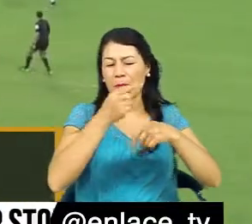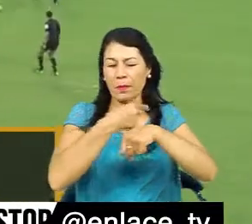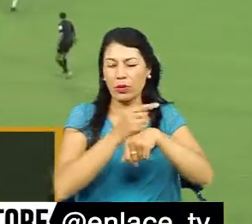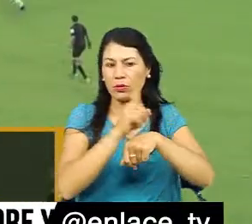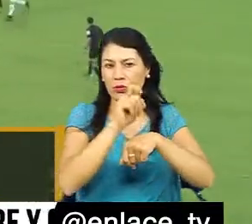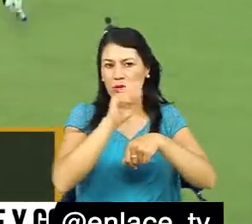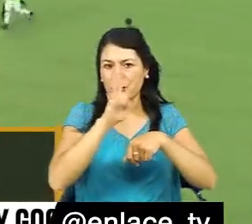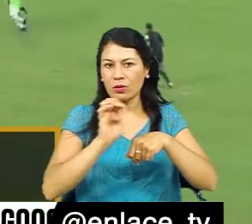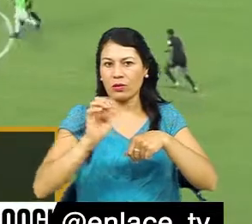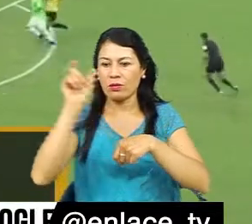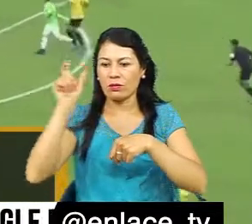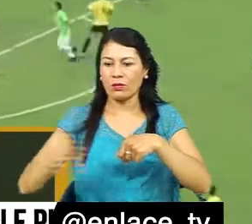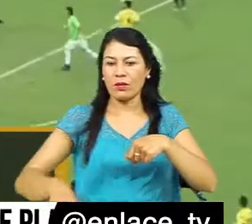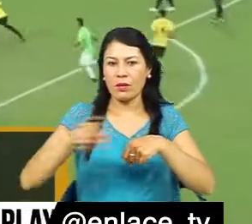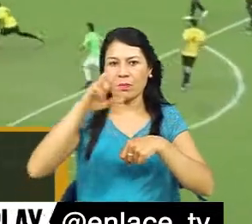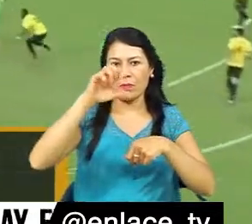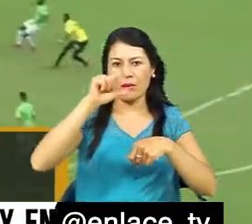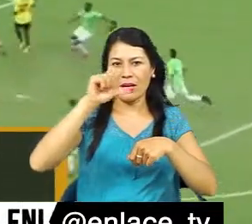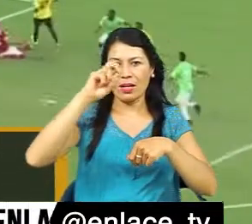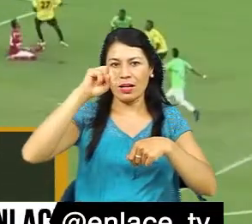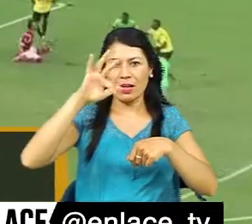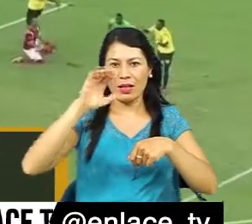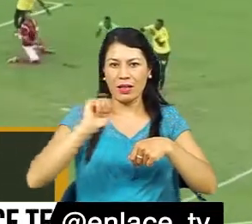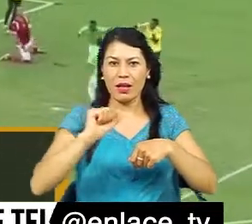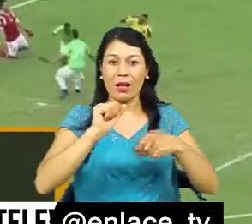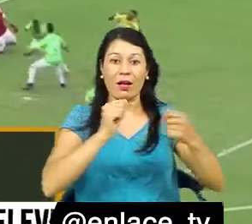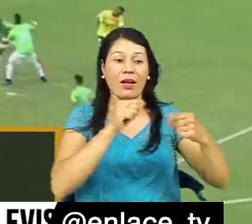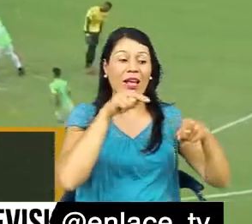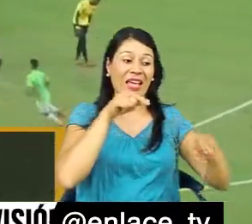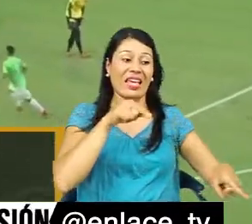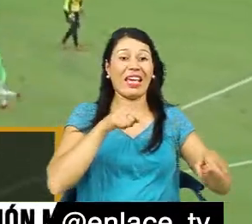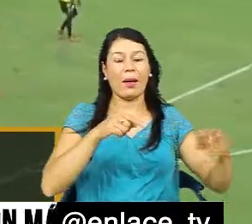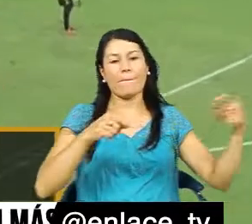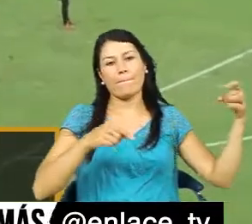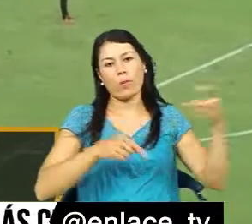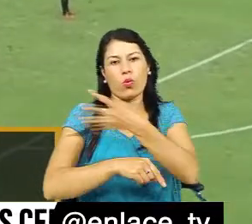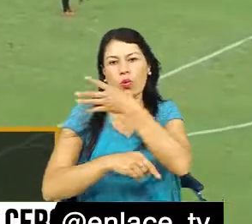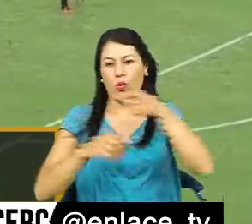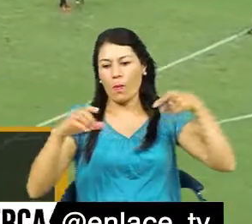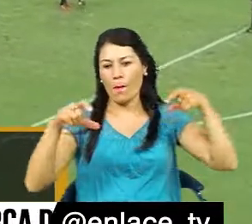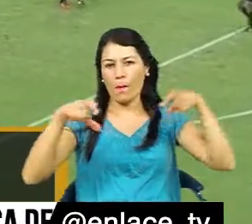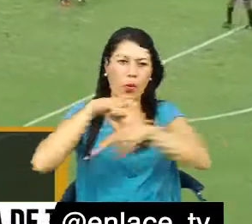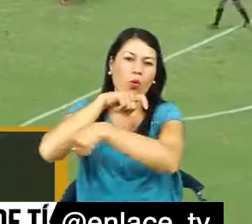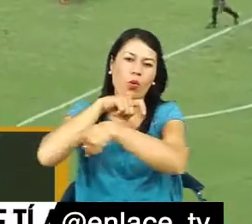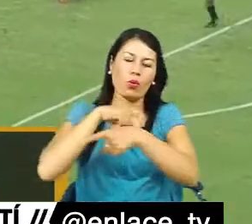Michael Balanta abrió el marcador para los Leopardos. ¡Balanta! ¡Balanta el marco, gol! ¡Gol!